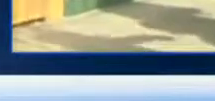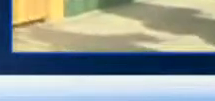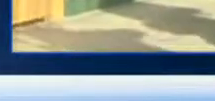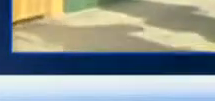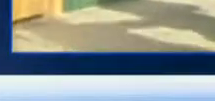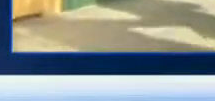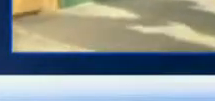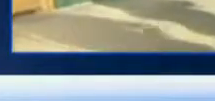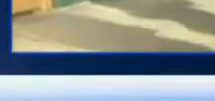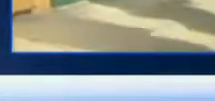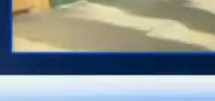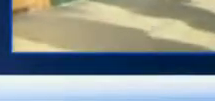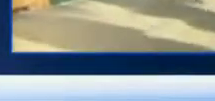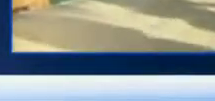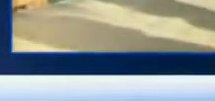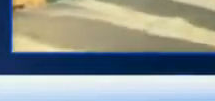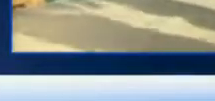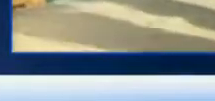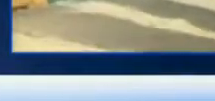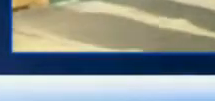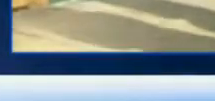comunidad. Gracias, Luxiola.